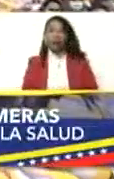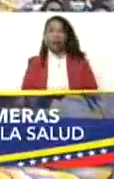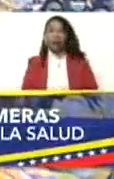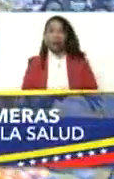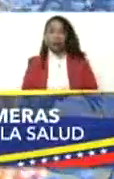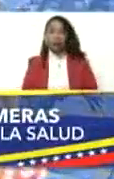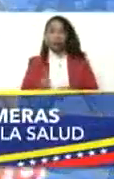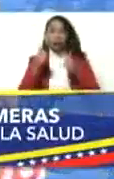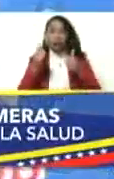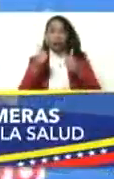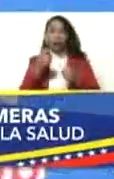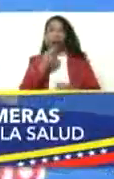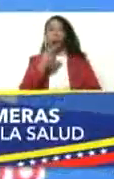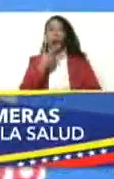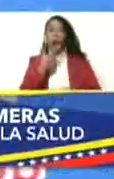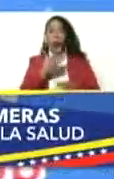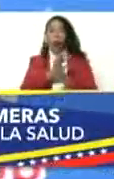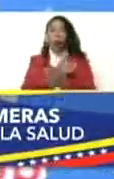Tremendo juego, bonito juego, ¿vale?